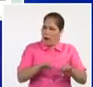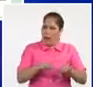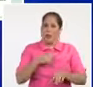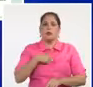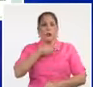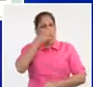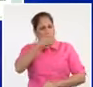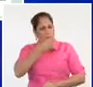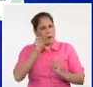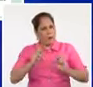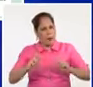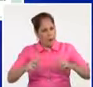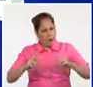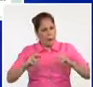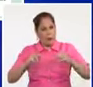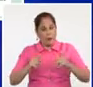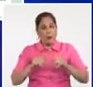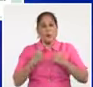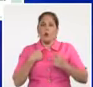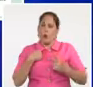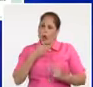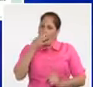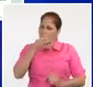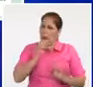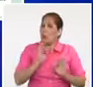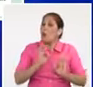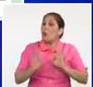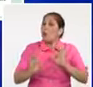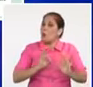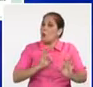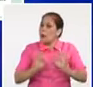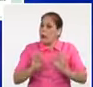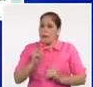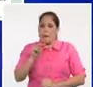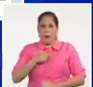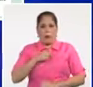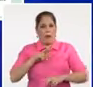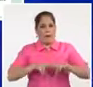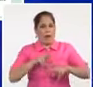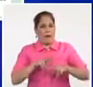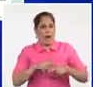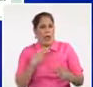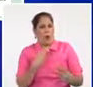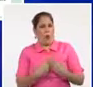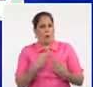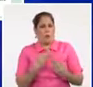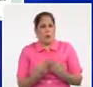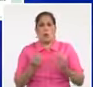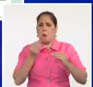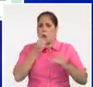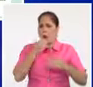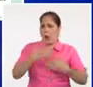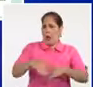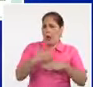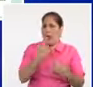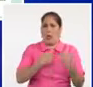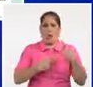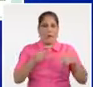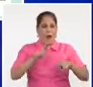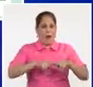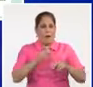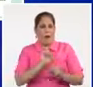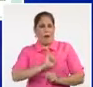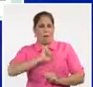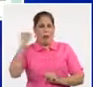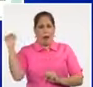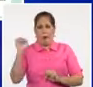digo, y lo digo con cuidado, no vaya a ser que las personas que vivimos en La Habana nos confiemos, nos creamos que ya